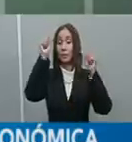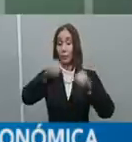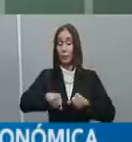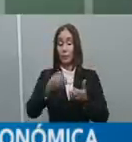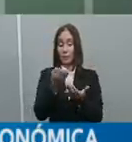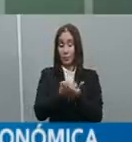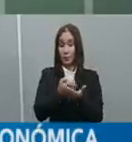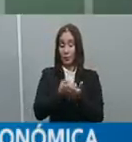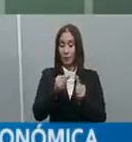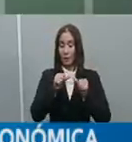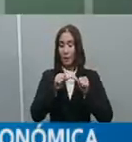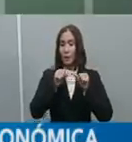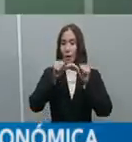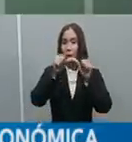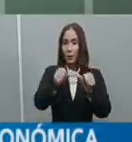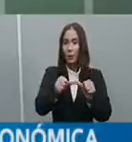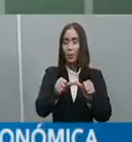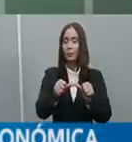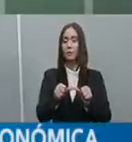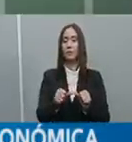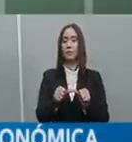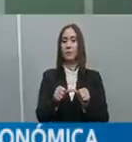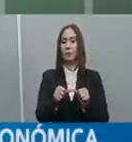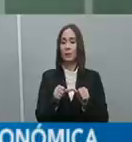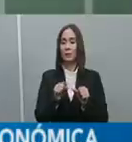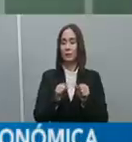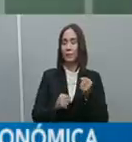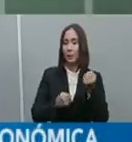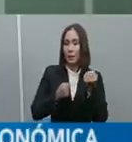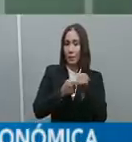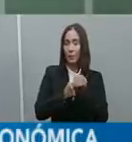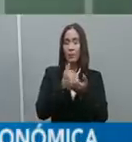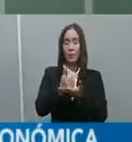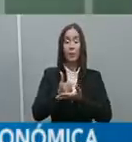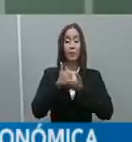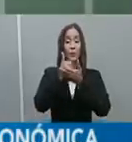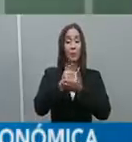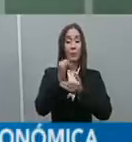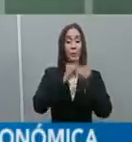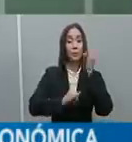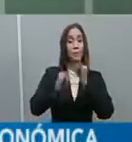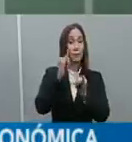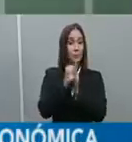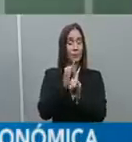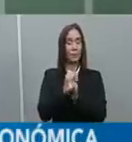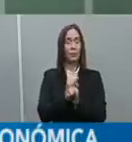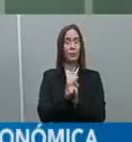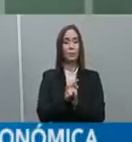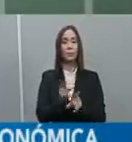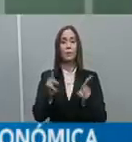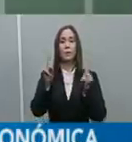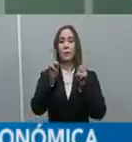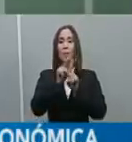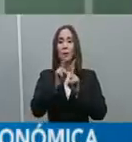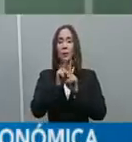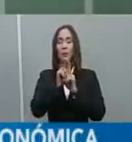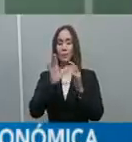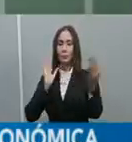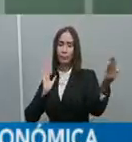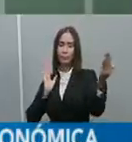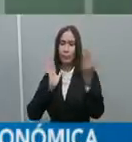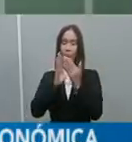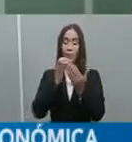económicos necesarios para financiar el correcto funcionamiento de las instituciones y, además, hacer frente a la